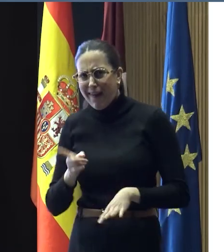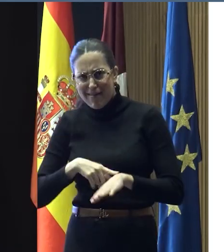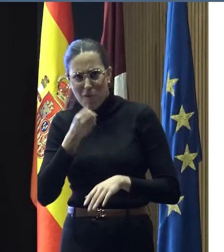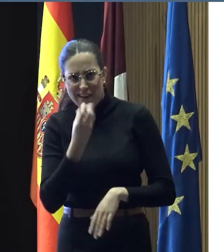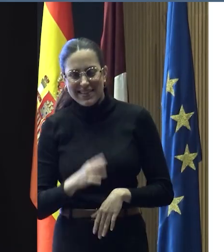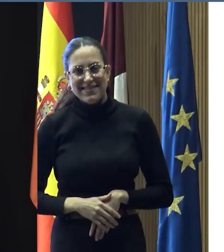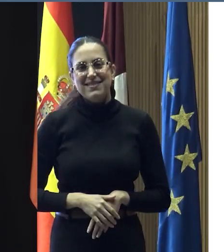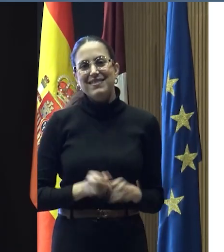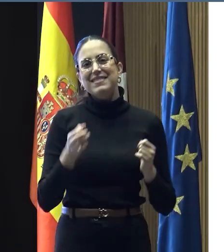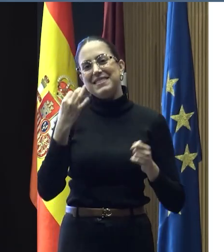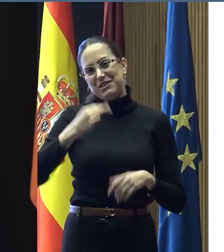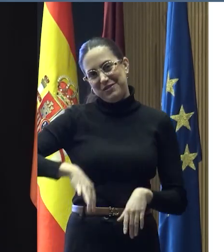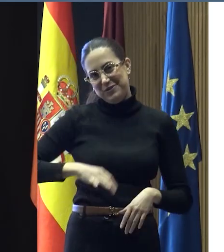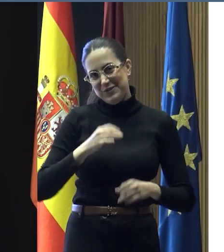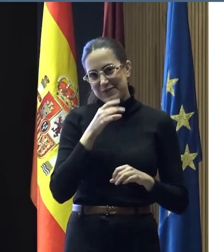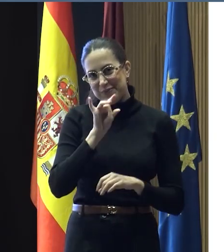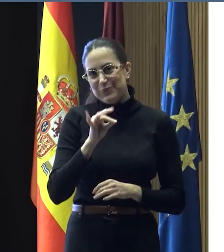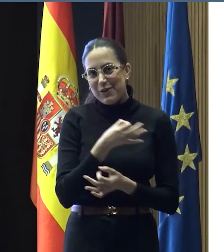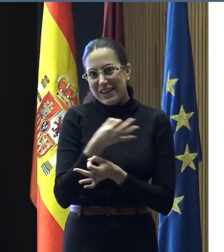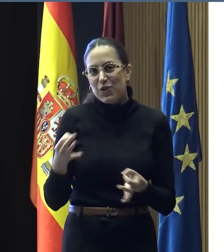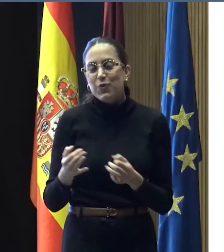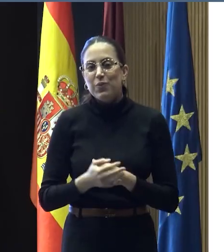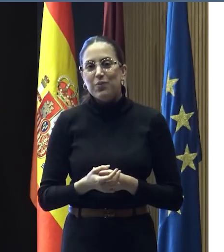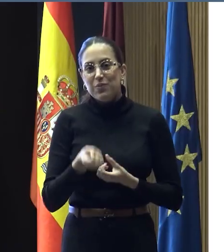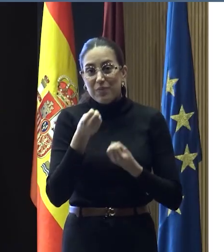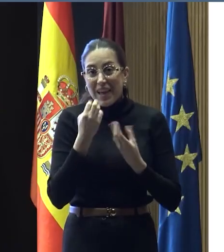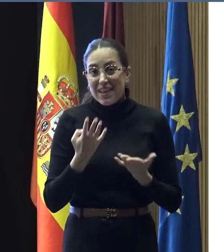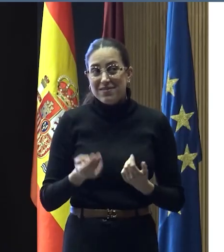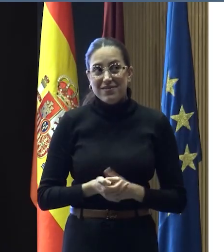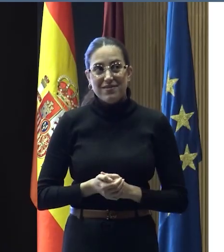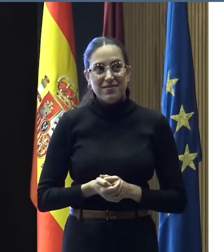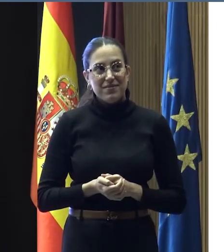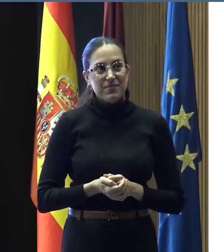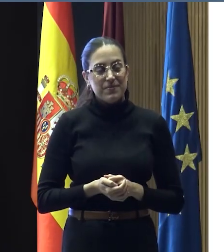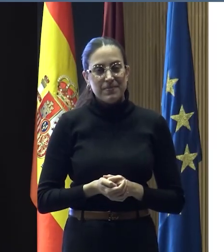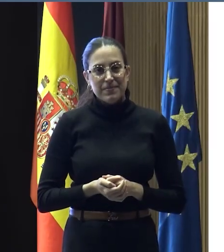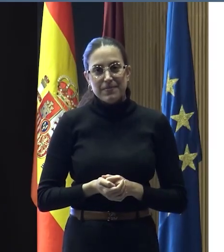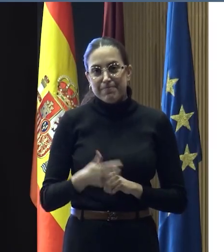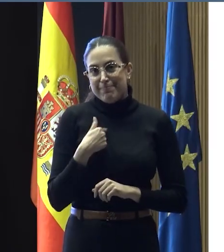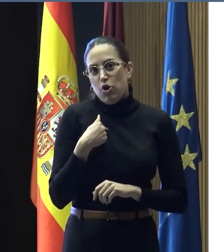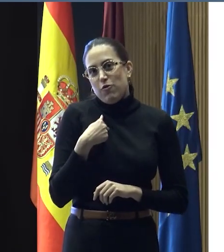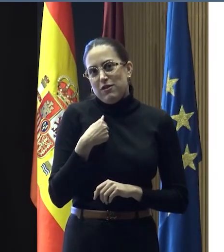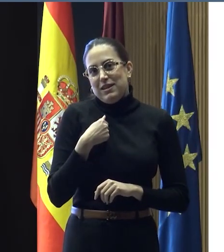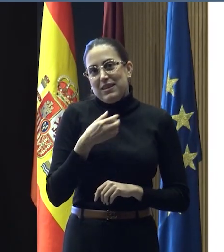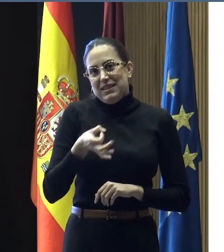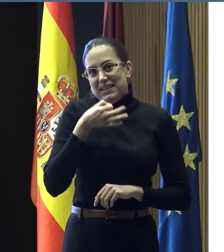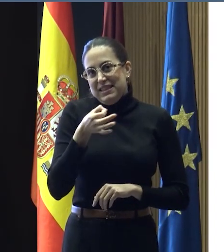Sí. Y bien, pues he cortado porque